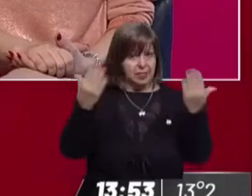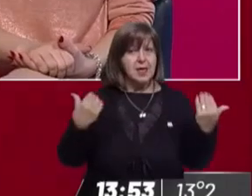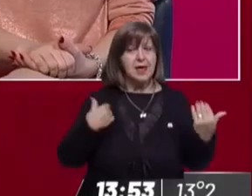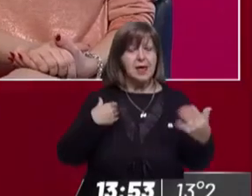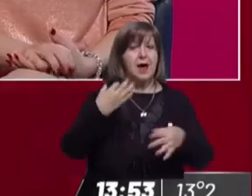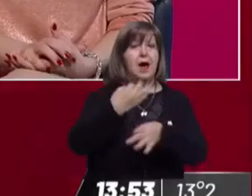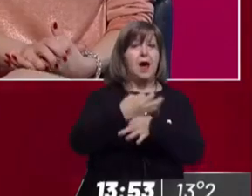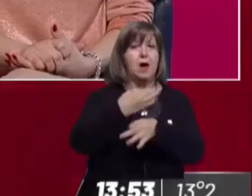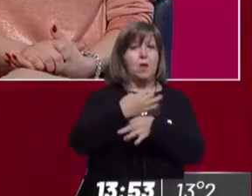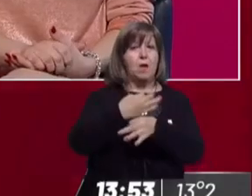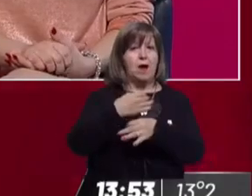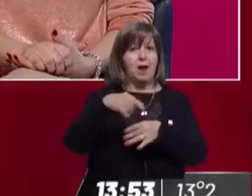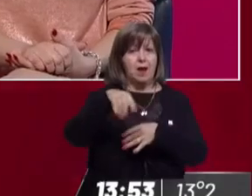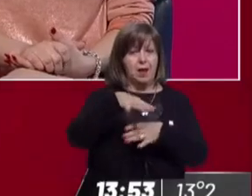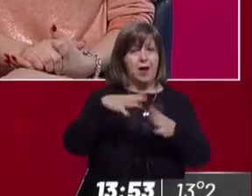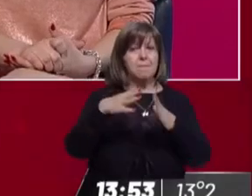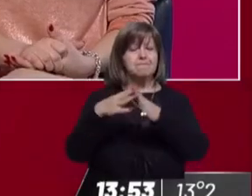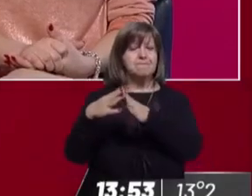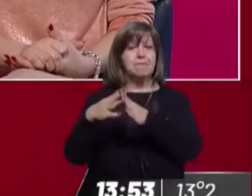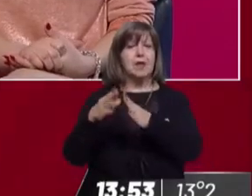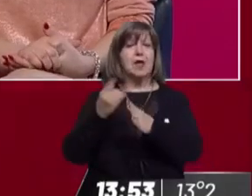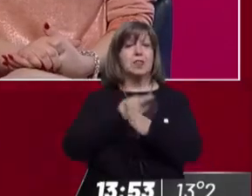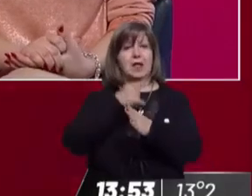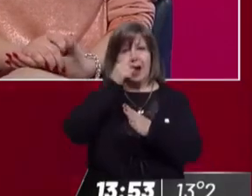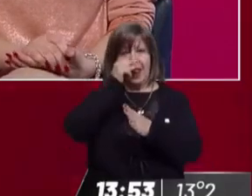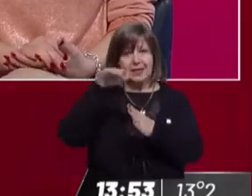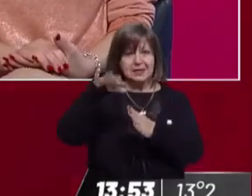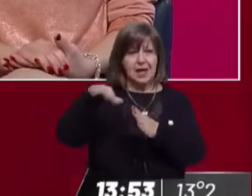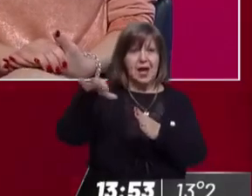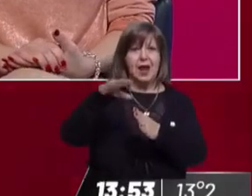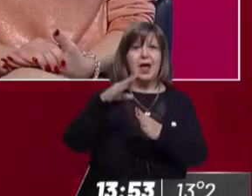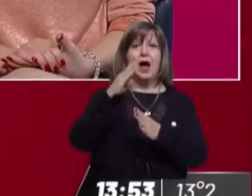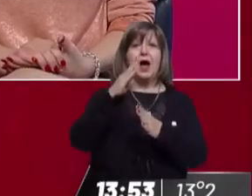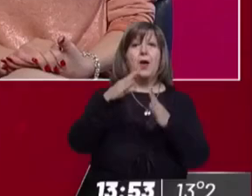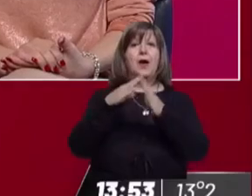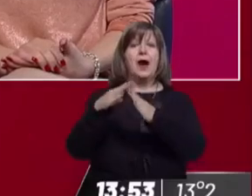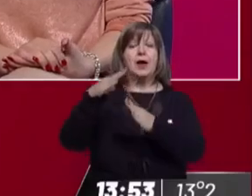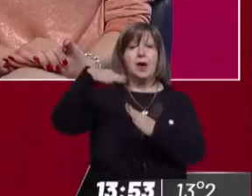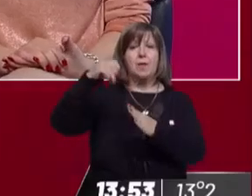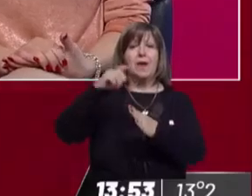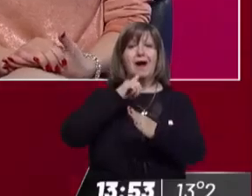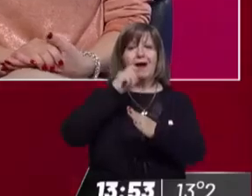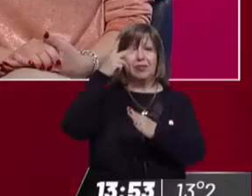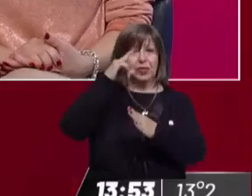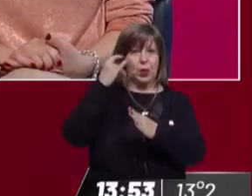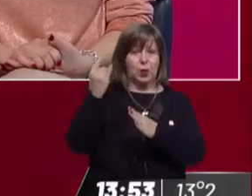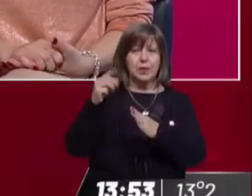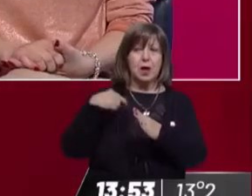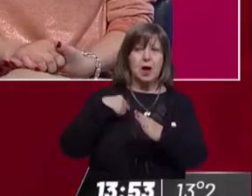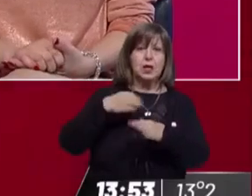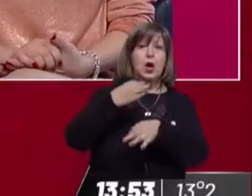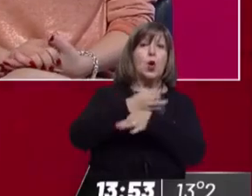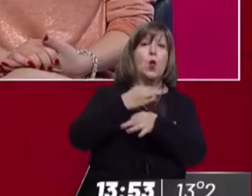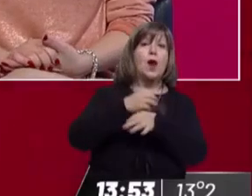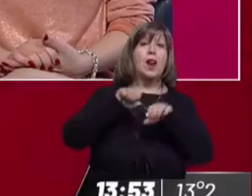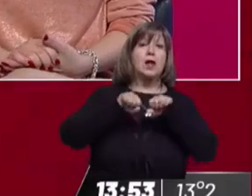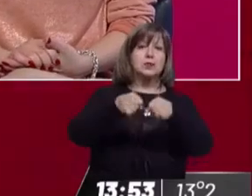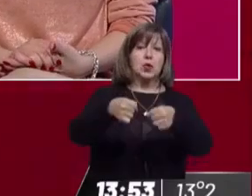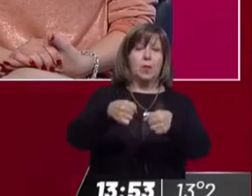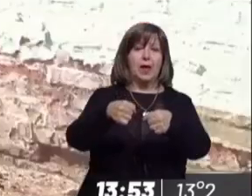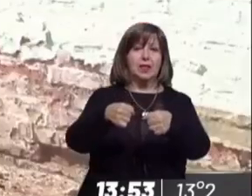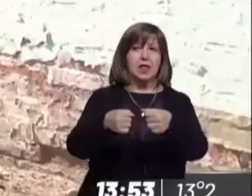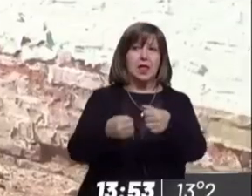Estamos en el barrio Matiu, en el departamento de Las Heras. Les quiero mostrar porque en este colegio hoy las clases están suspendidas. Tiene